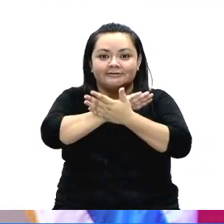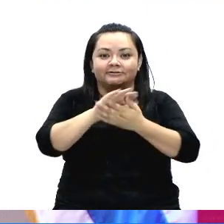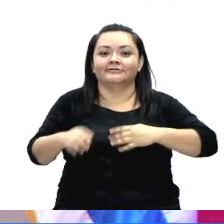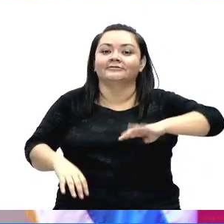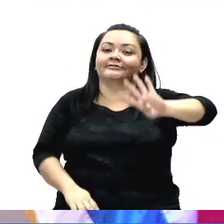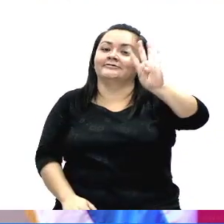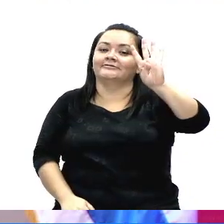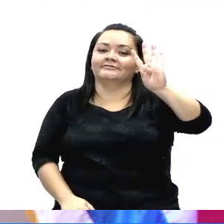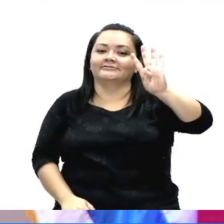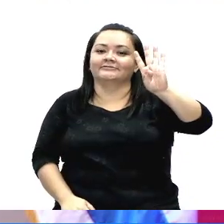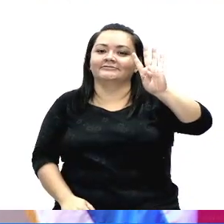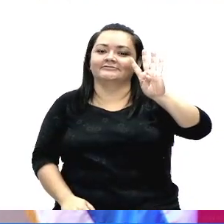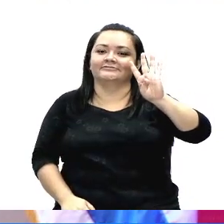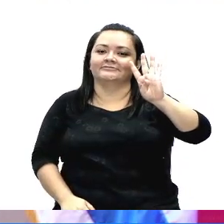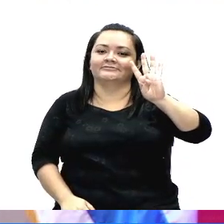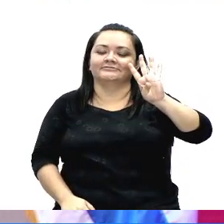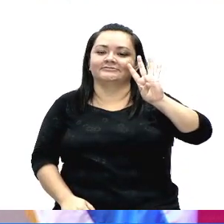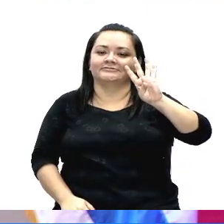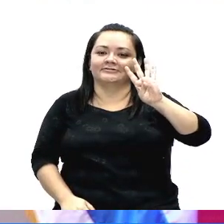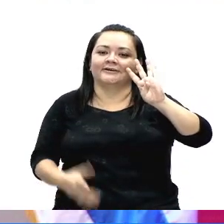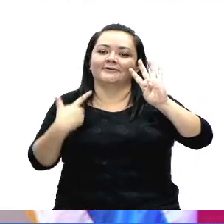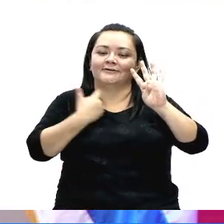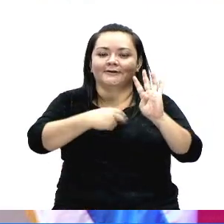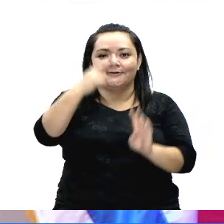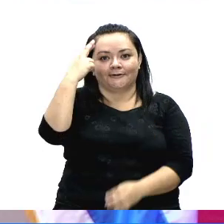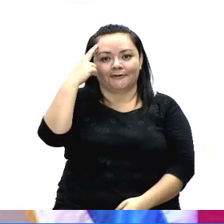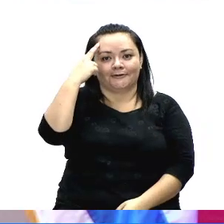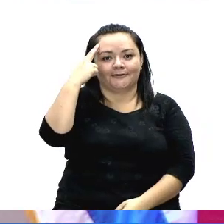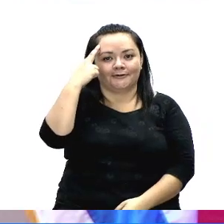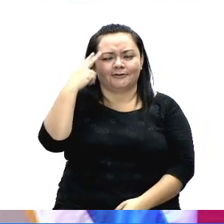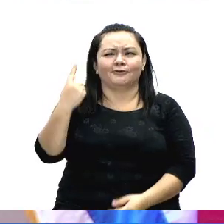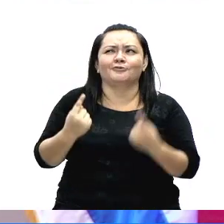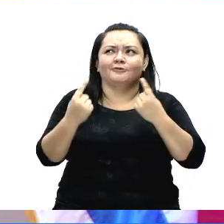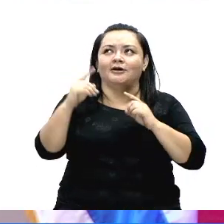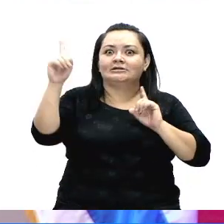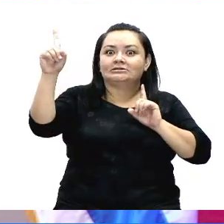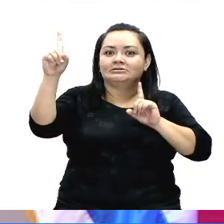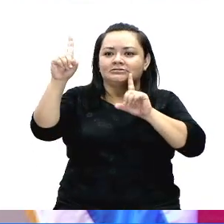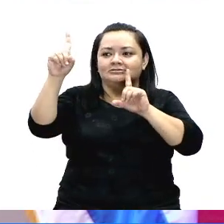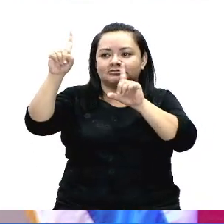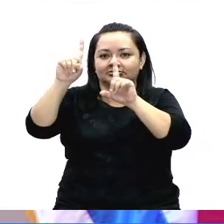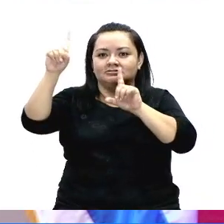cuatro para que analicemos en qué nivel estamos